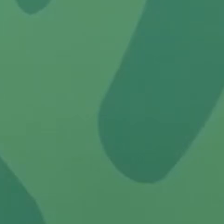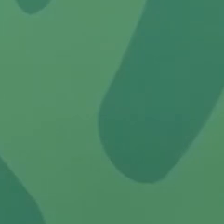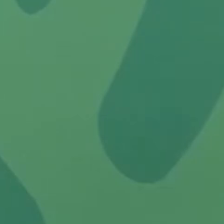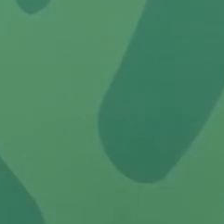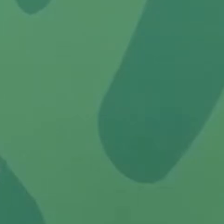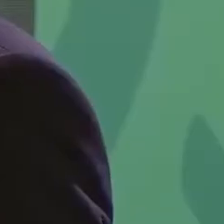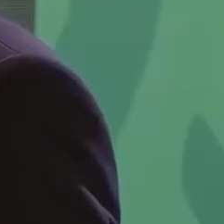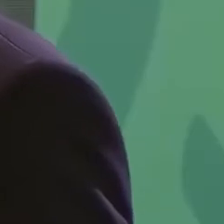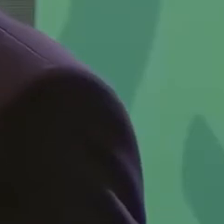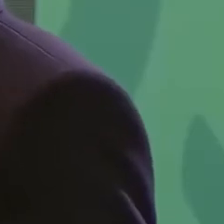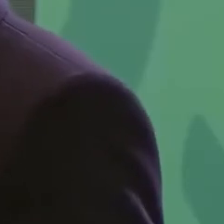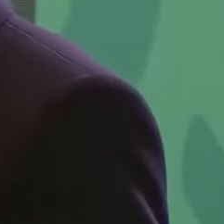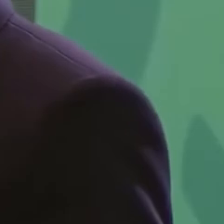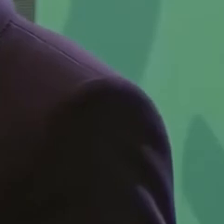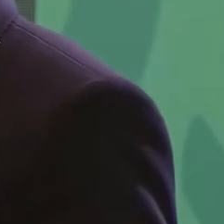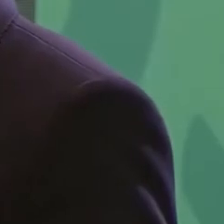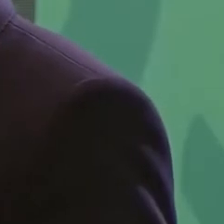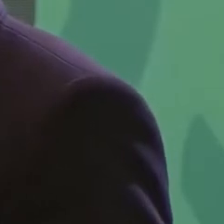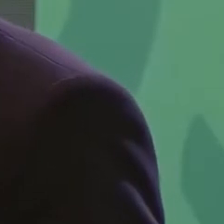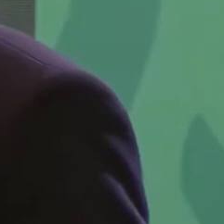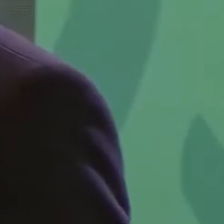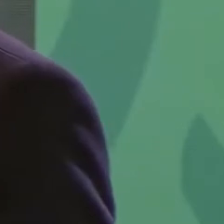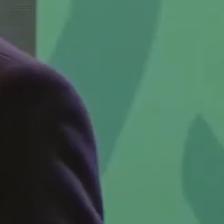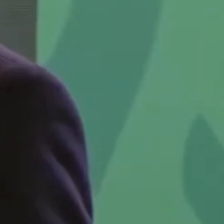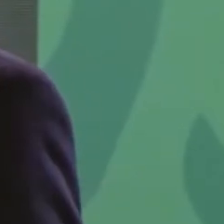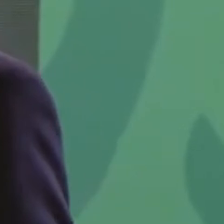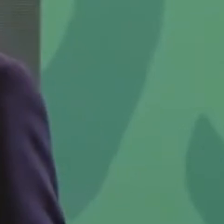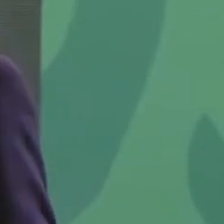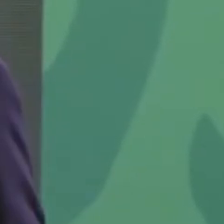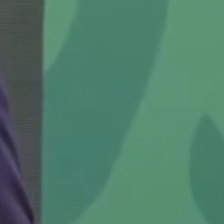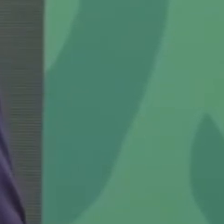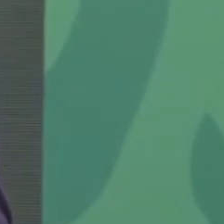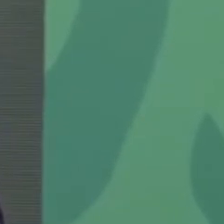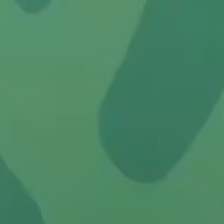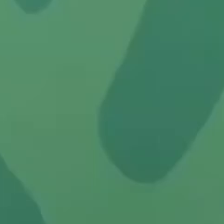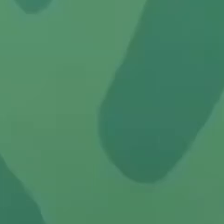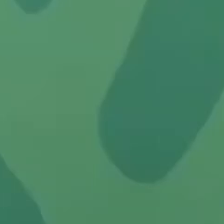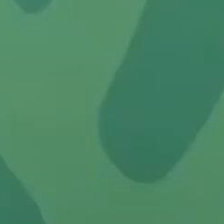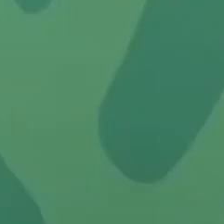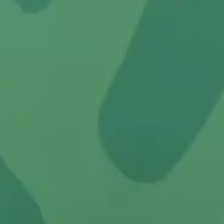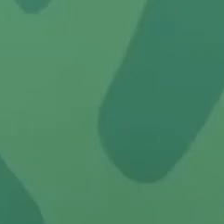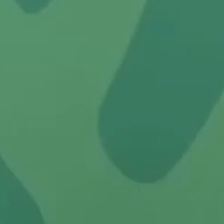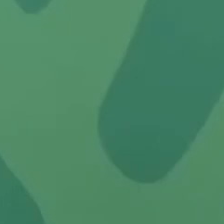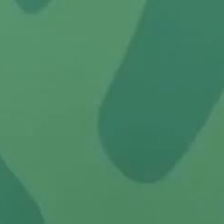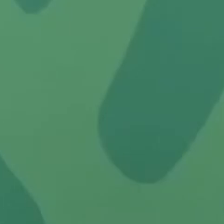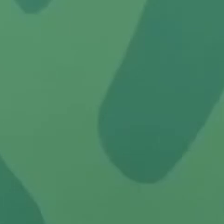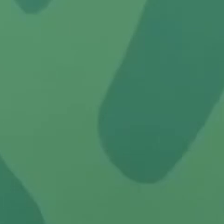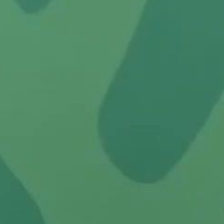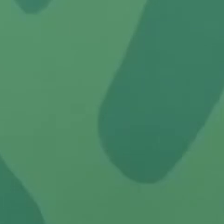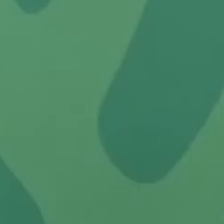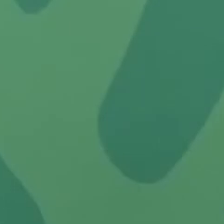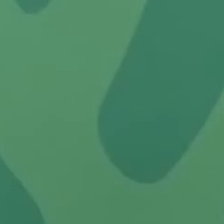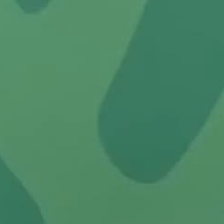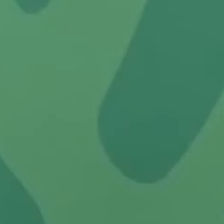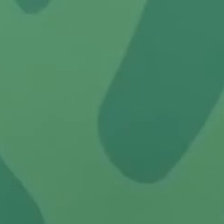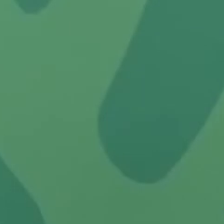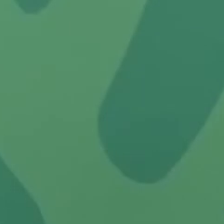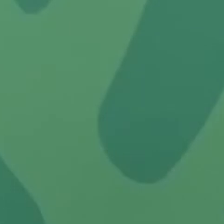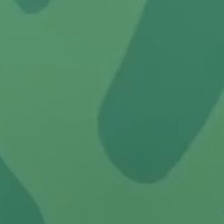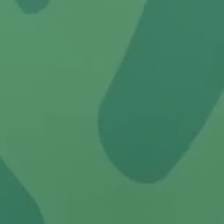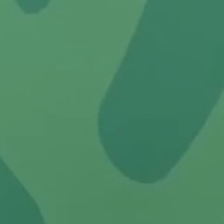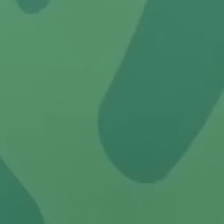cundió, ahora sí que, el pánico en todos lados. Y